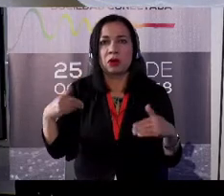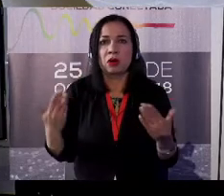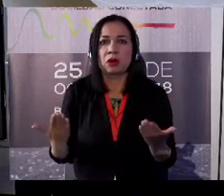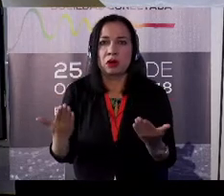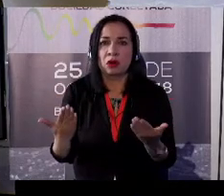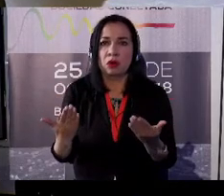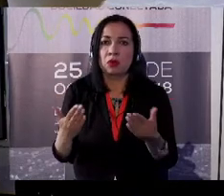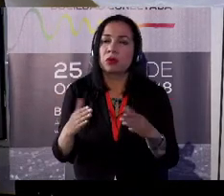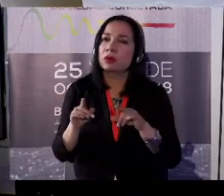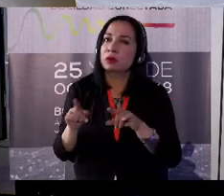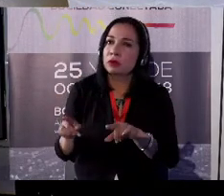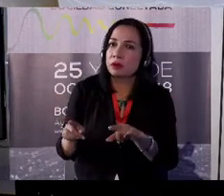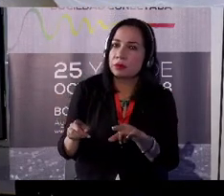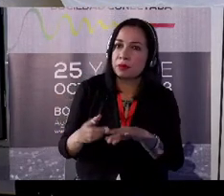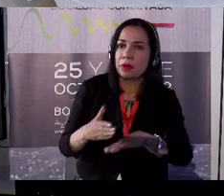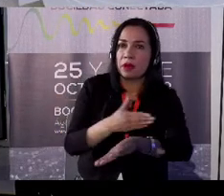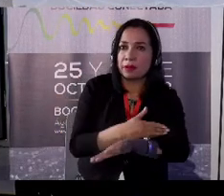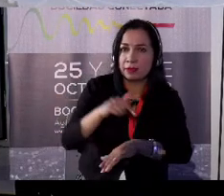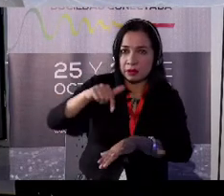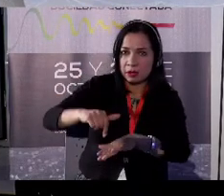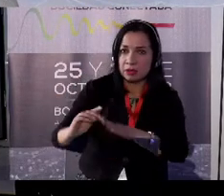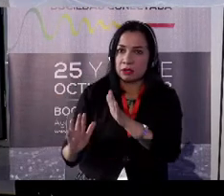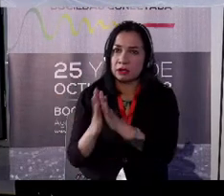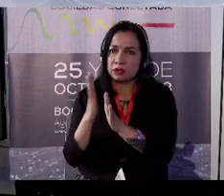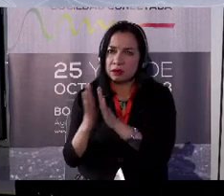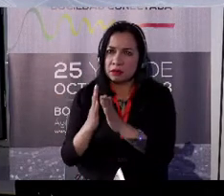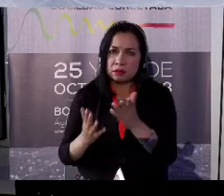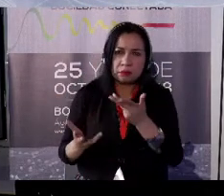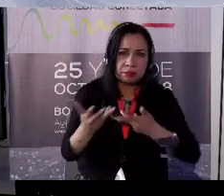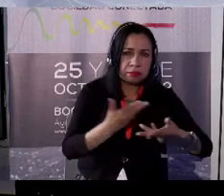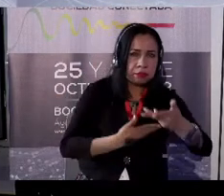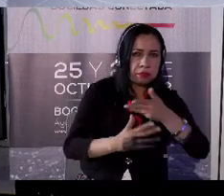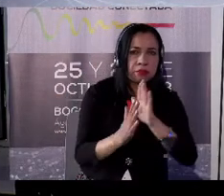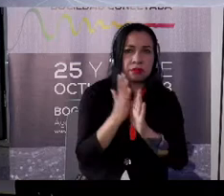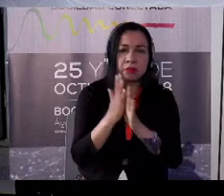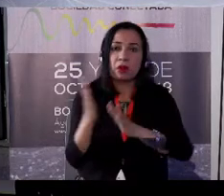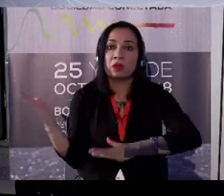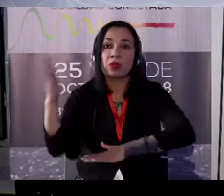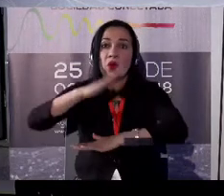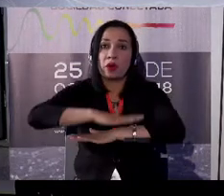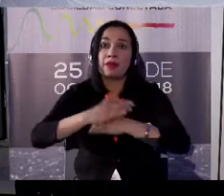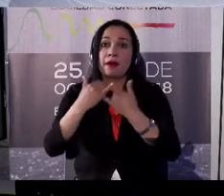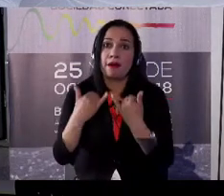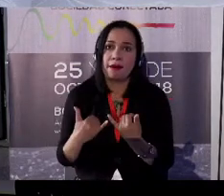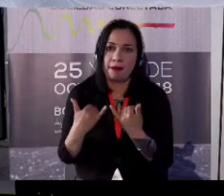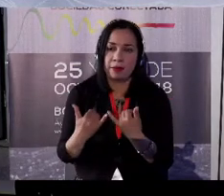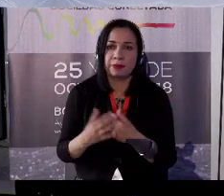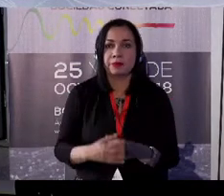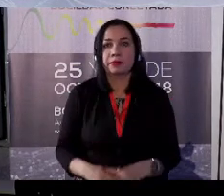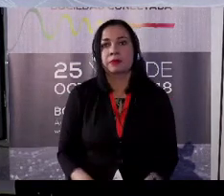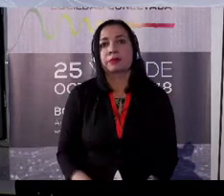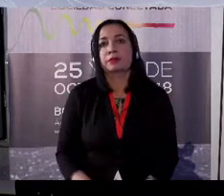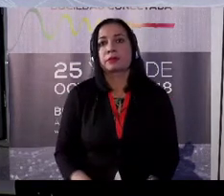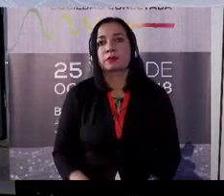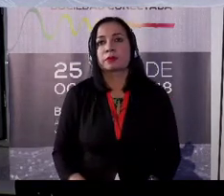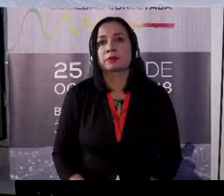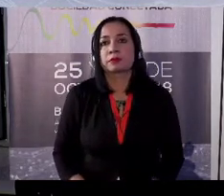retos a partir de lo que escuchen aquí, pero también lo que hemos escuchado durante todo el día hasta ahora.